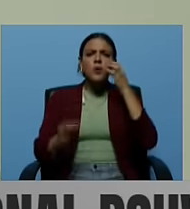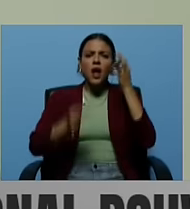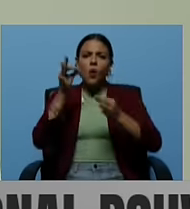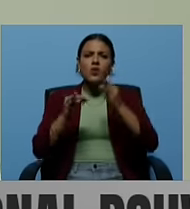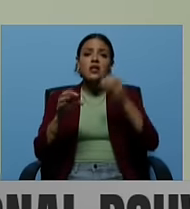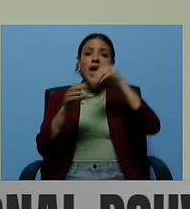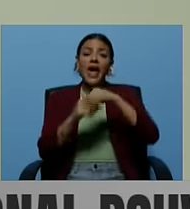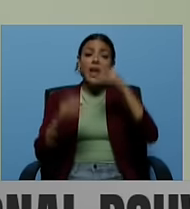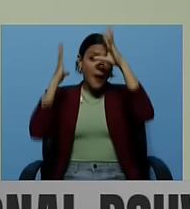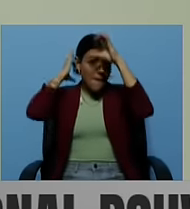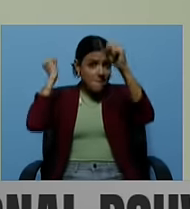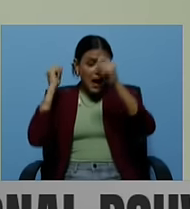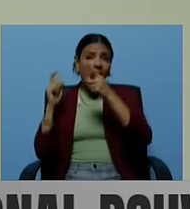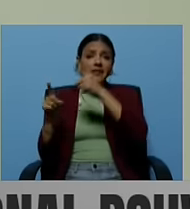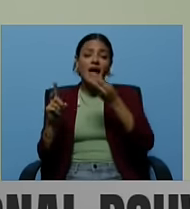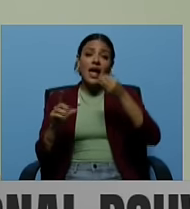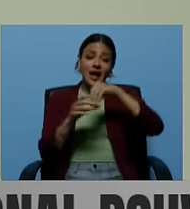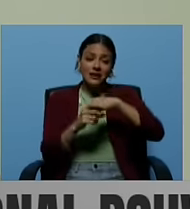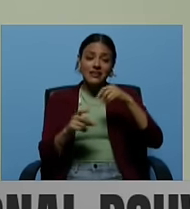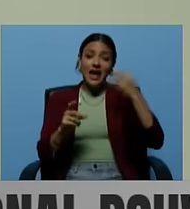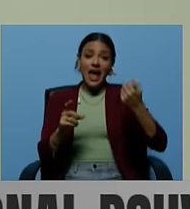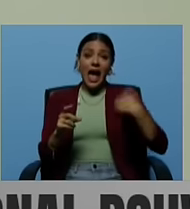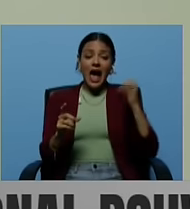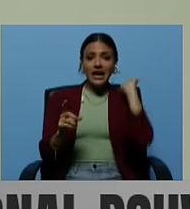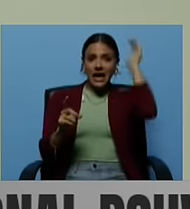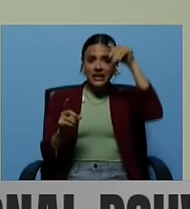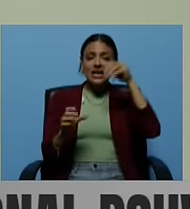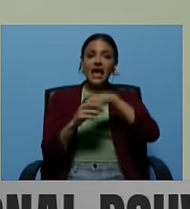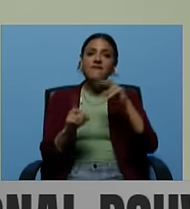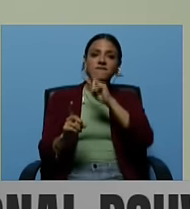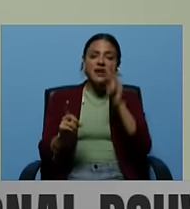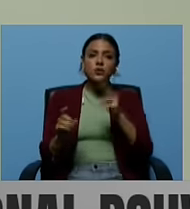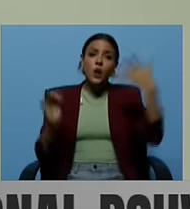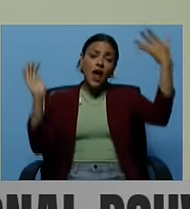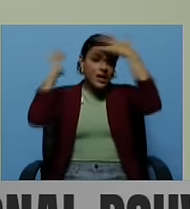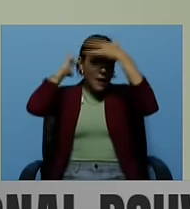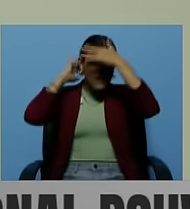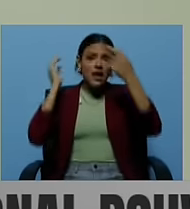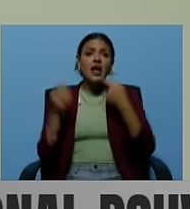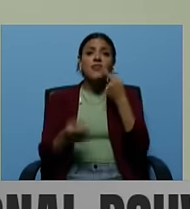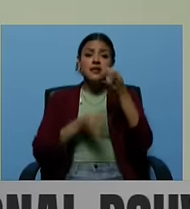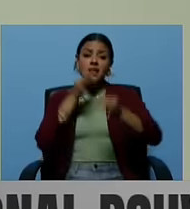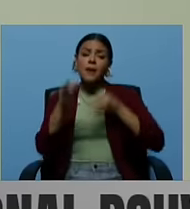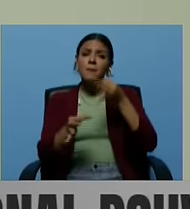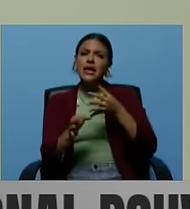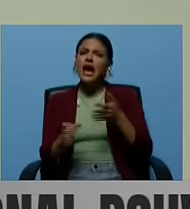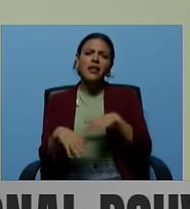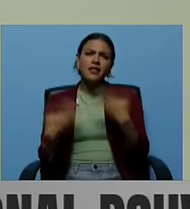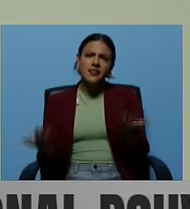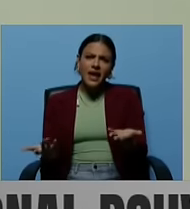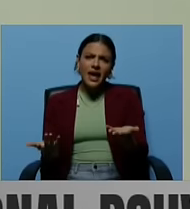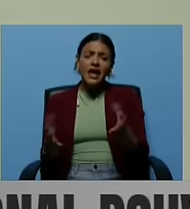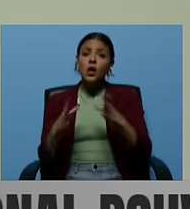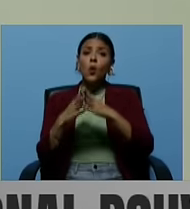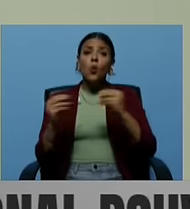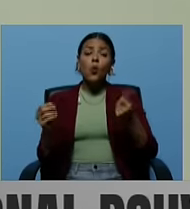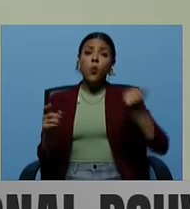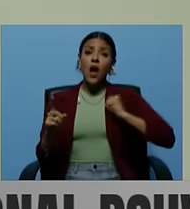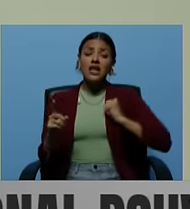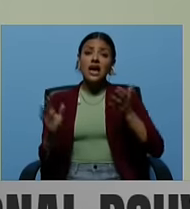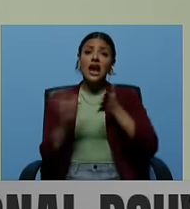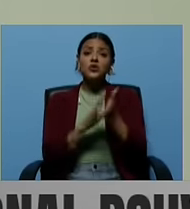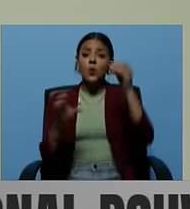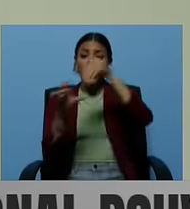en Venezuela. En ese sentido, el presidente argentino Javier Milei manifestó que cualquier intromisión de la